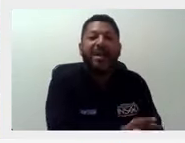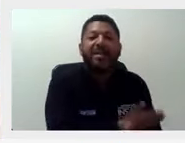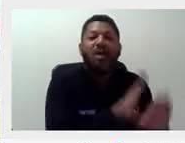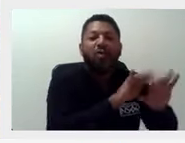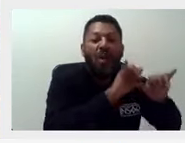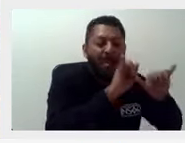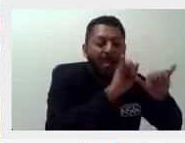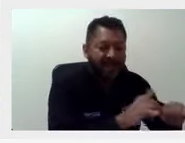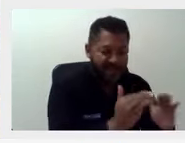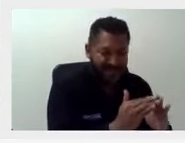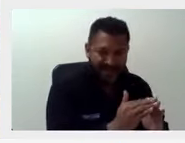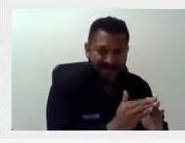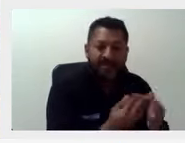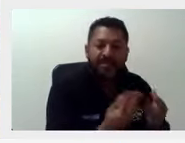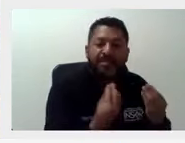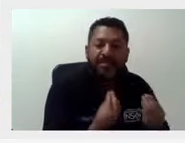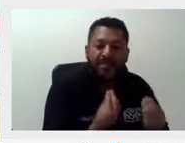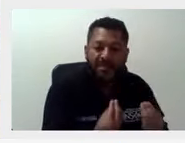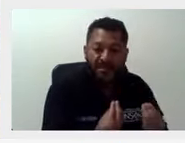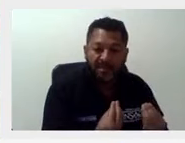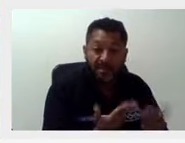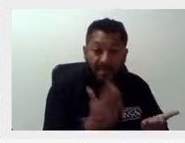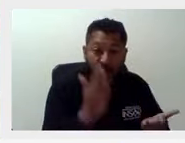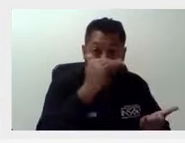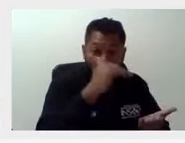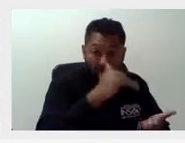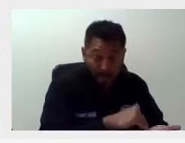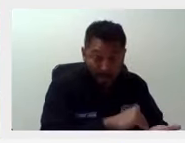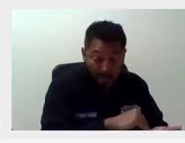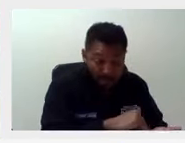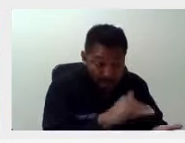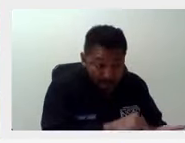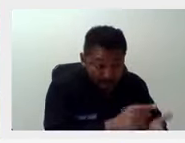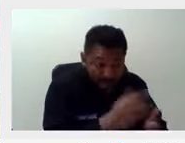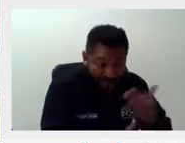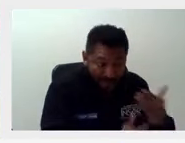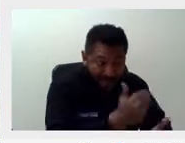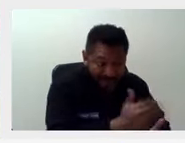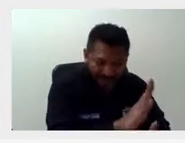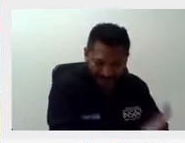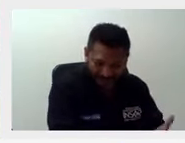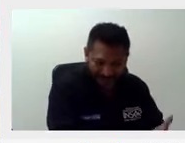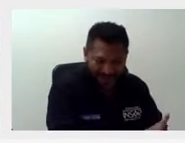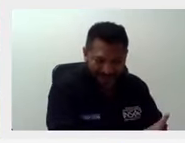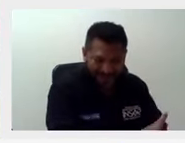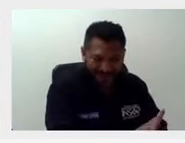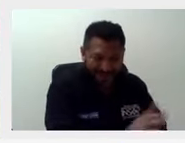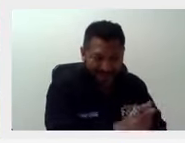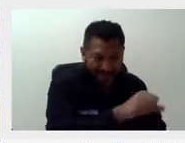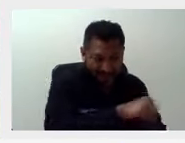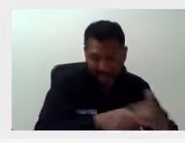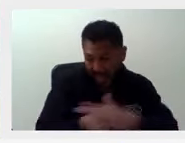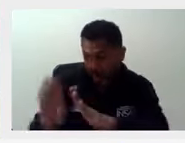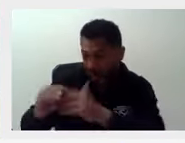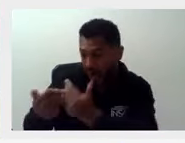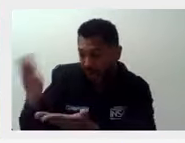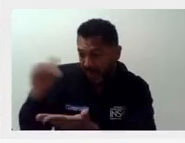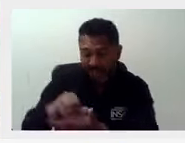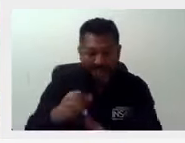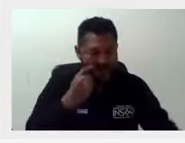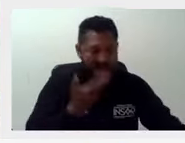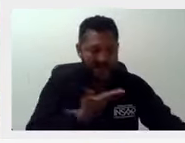cuando volvamos al proceso ya todo lo que tiene que ver con la institucionalización, estos padres van a salir